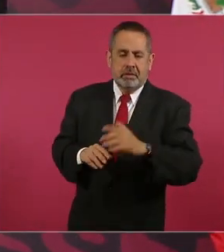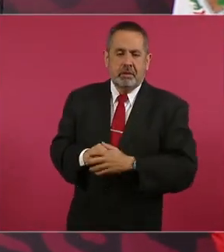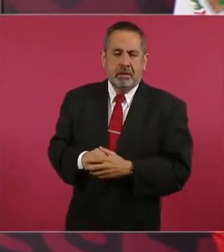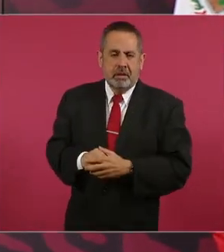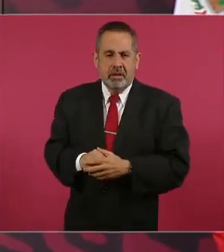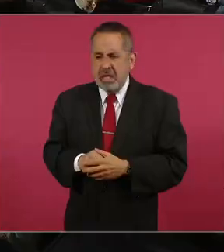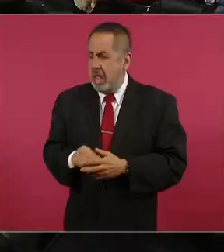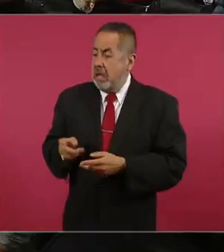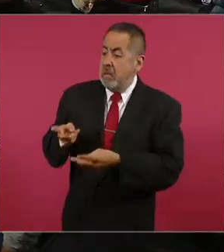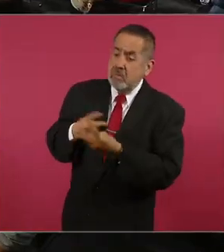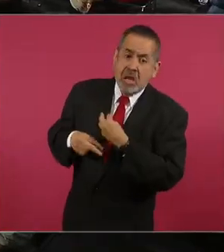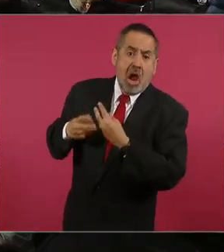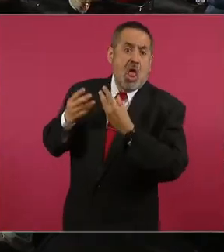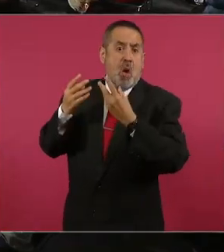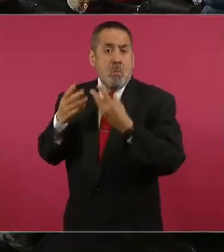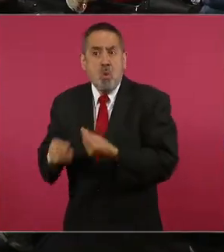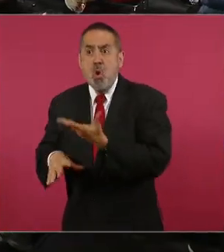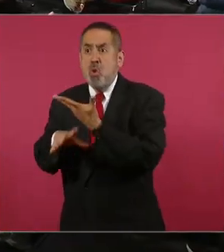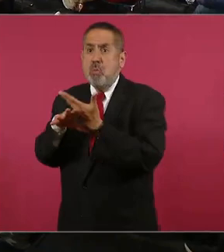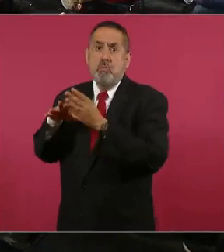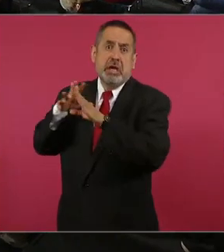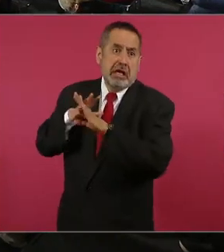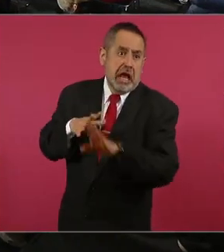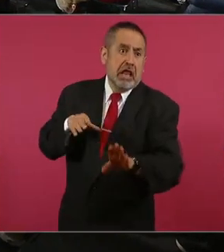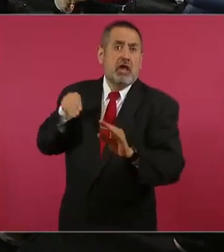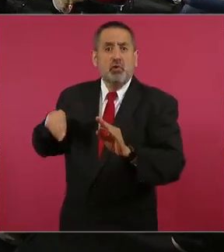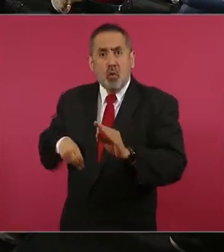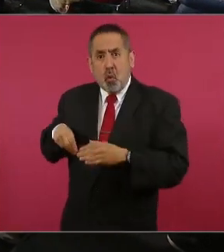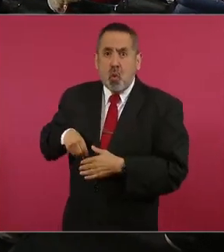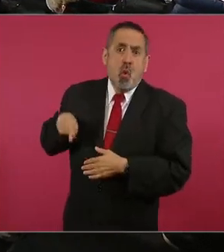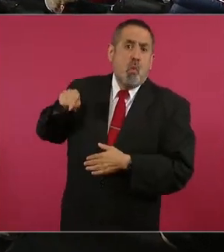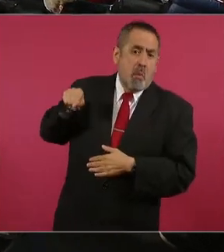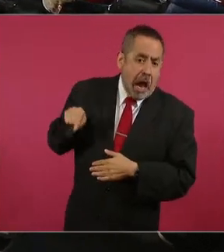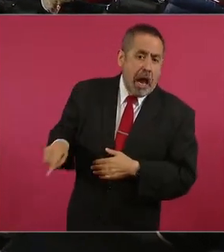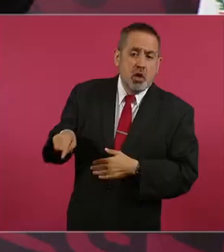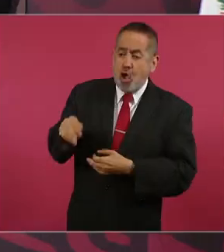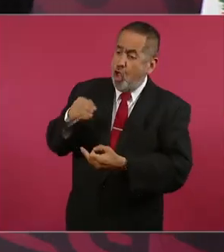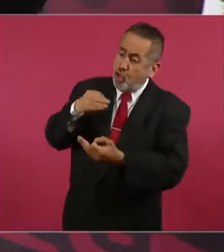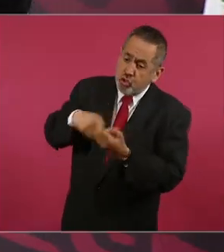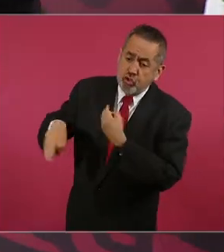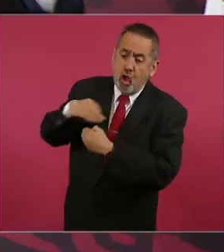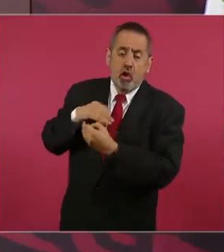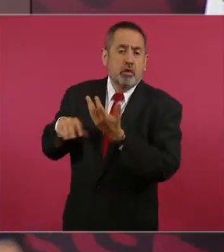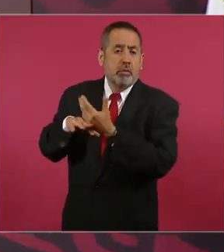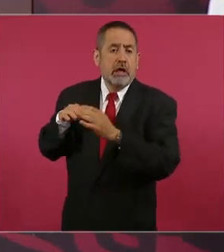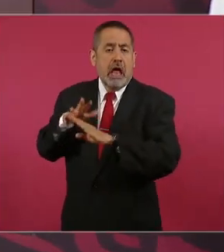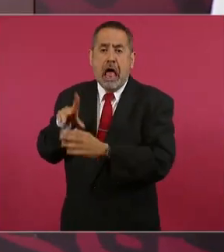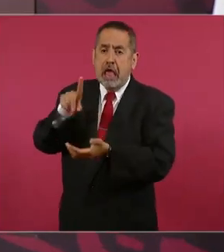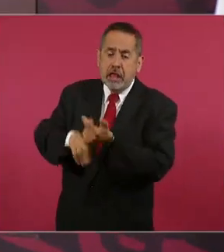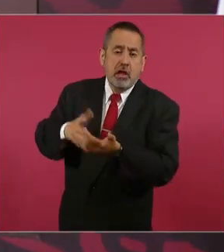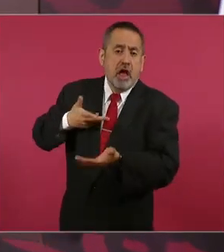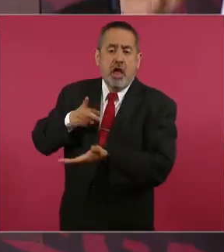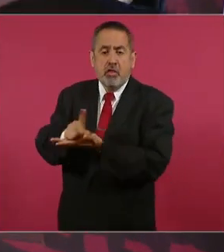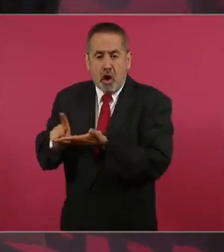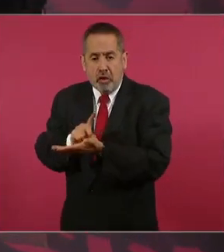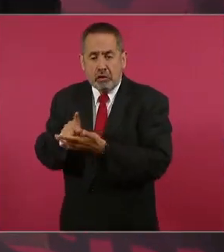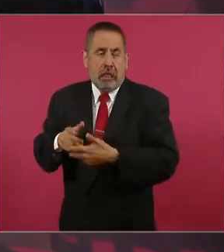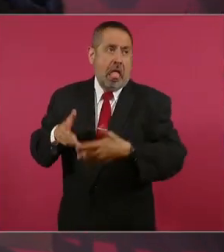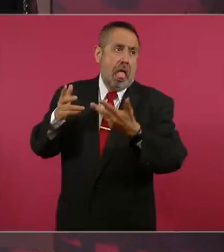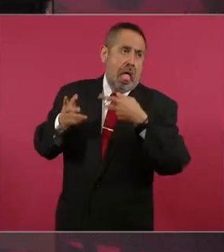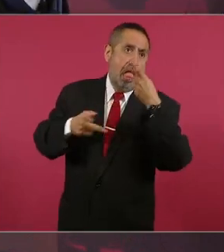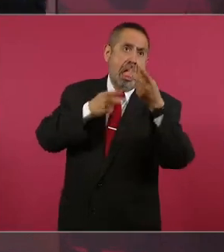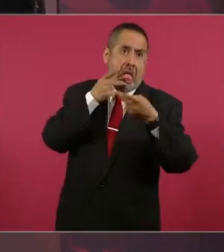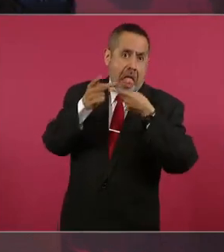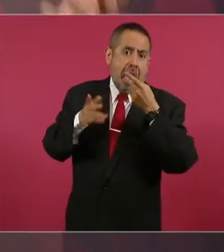Nos invaden los migrantes, todos los migrantes traen drogas, los